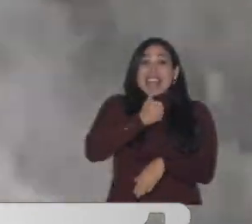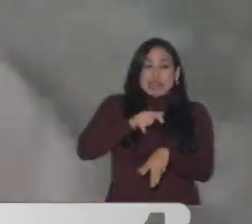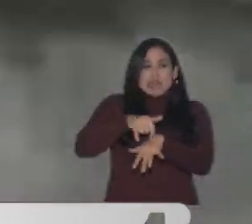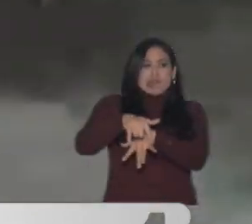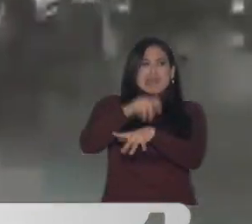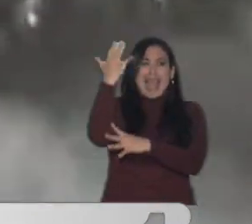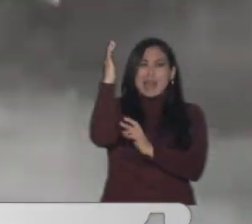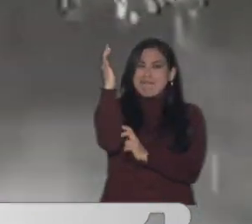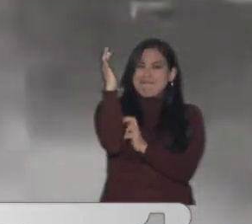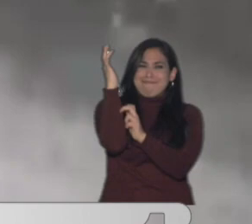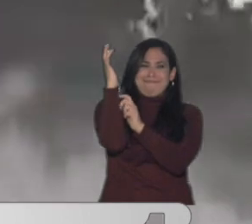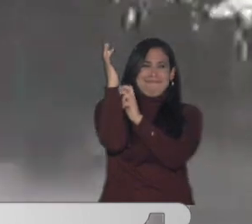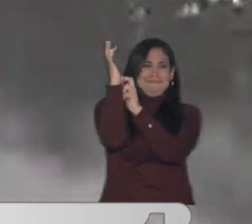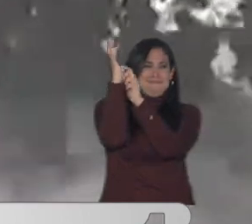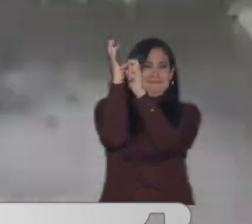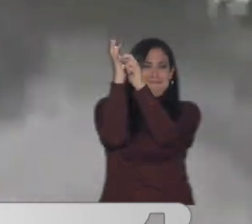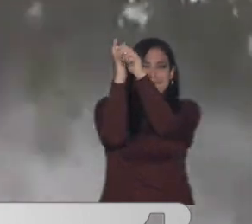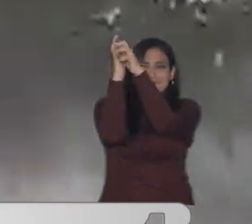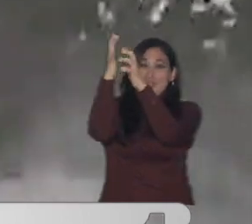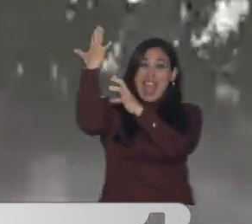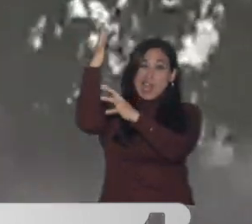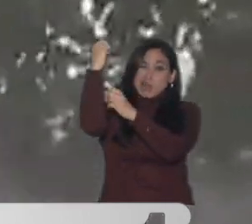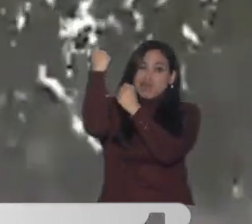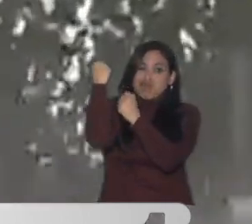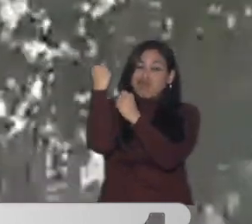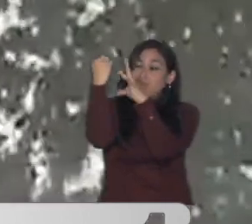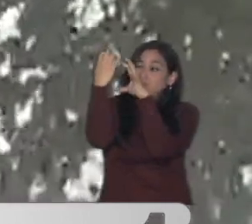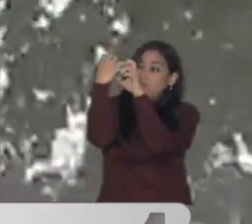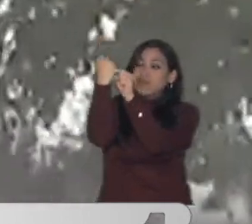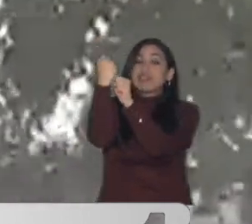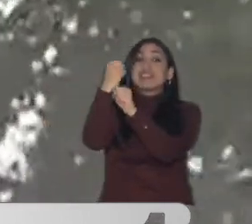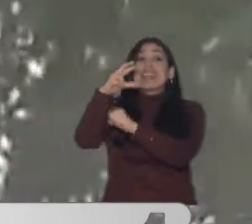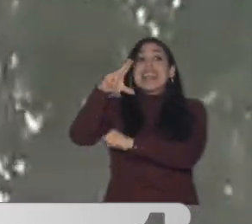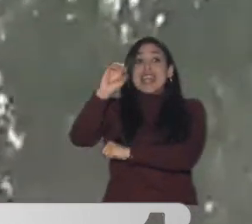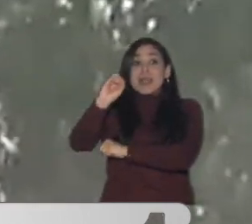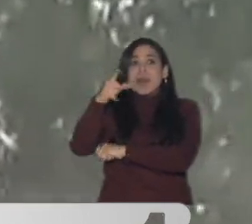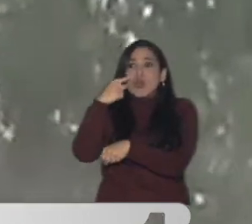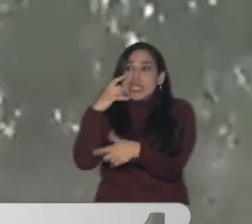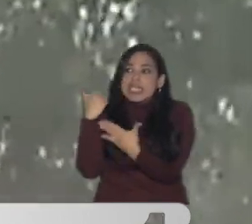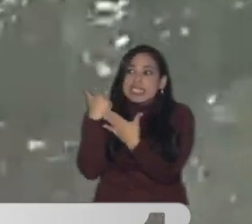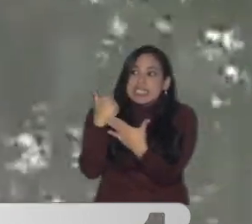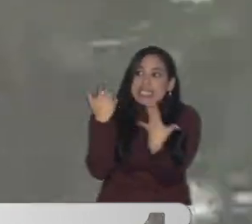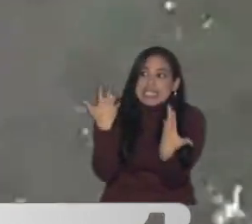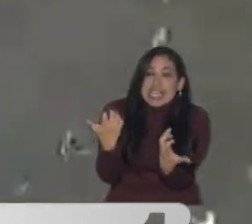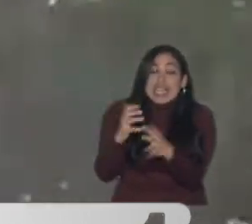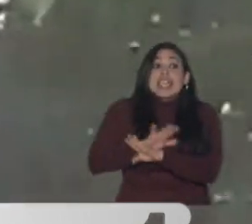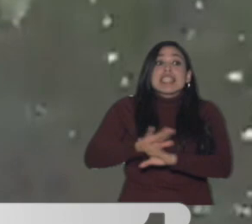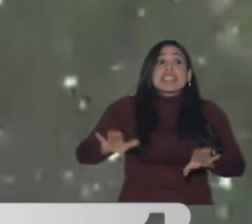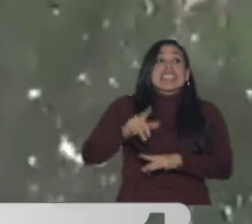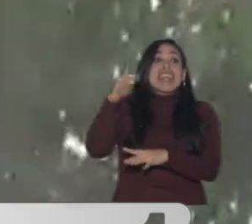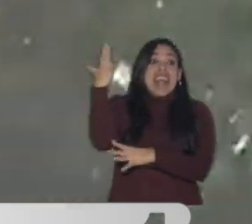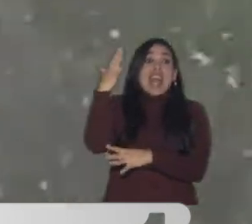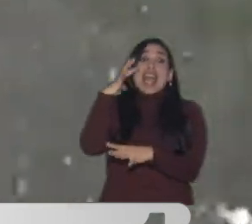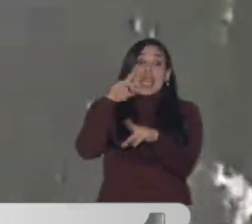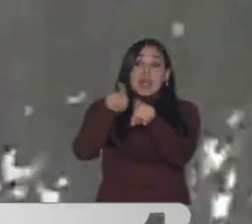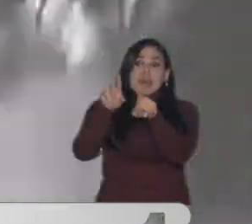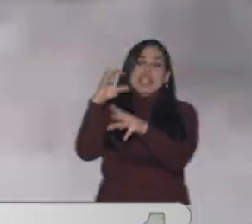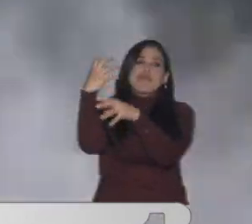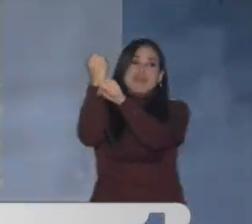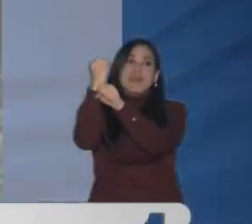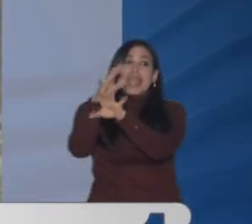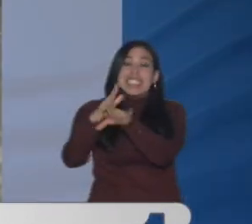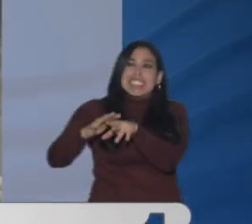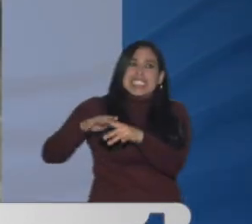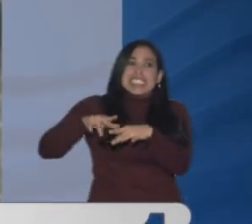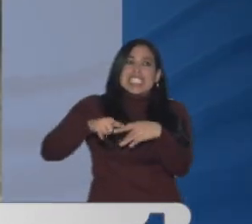se sujetó de la rama de un frondoso árbol. Su hermano trató de ayudarlo, también se sujetó al árbol, pero en la